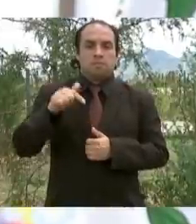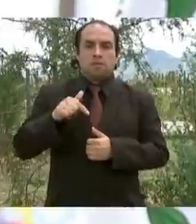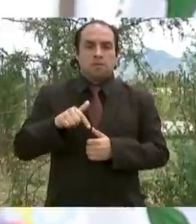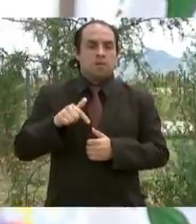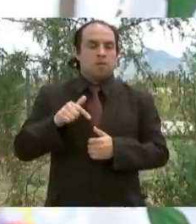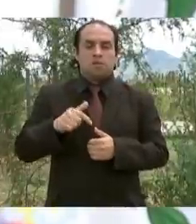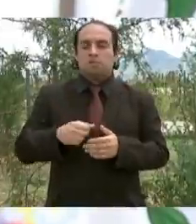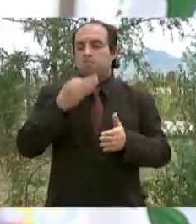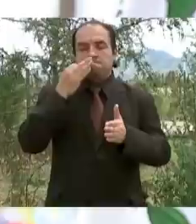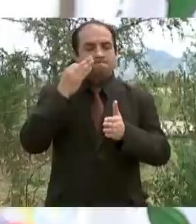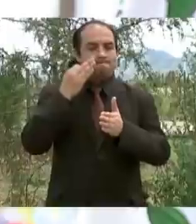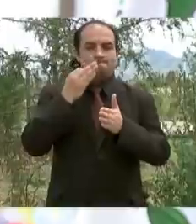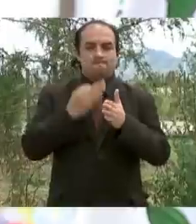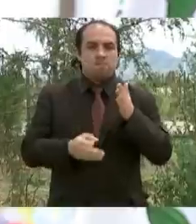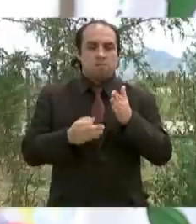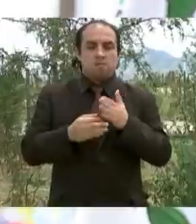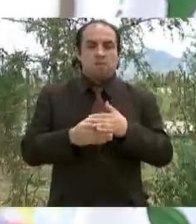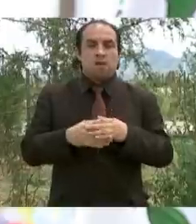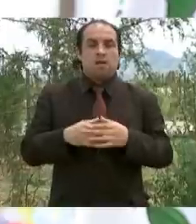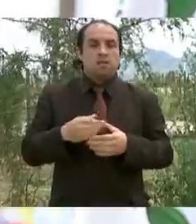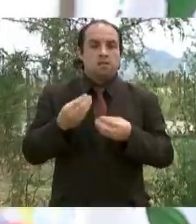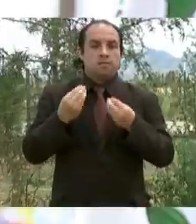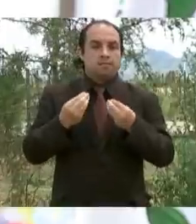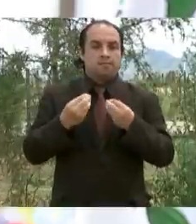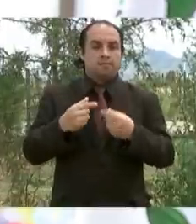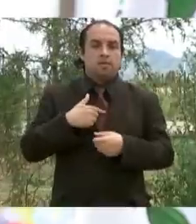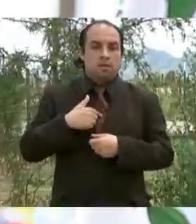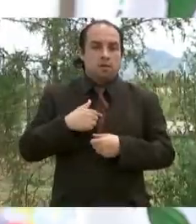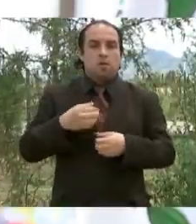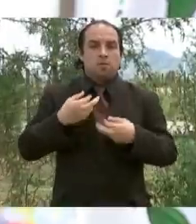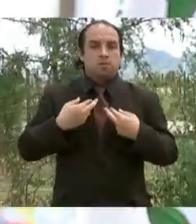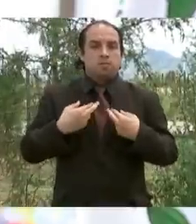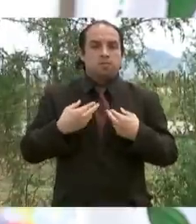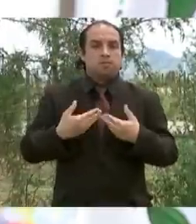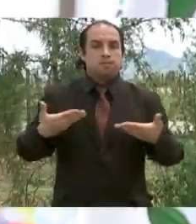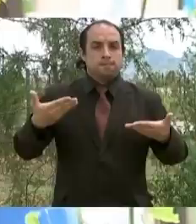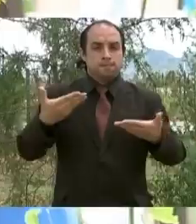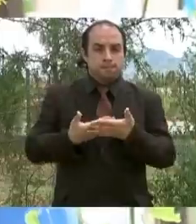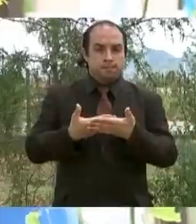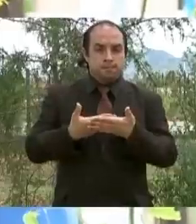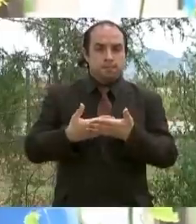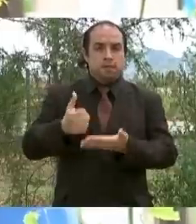mucho nuestra presencia, la Ciudad de México.